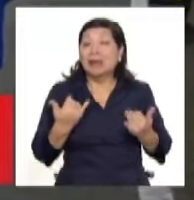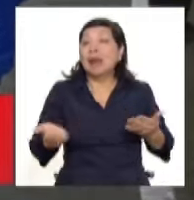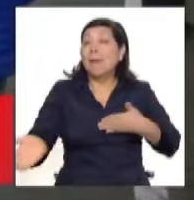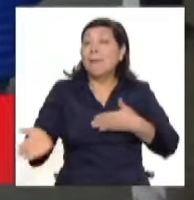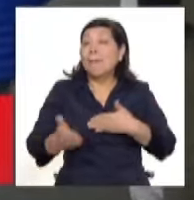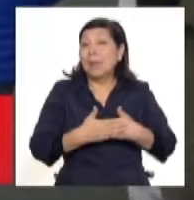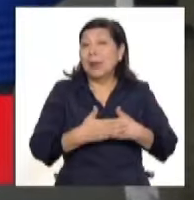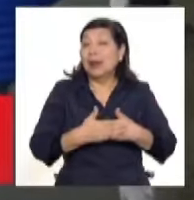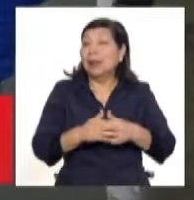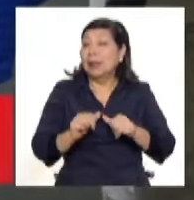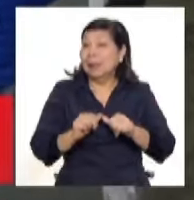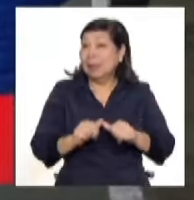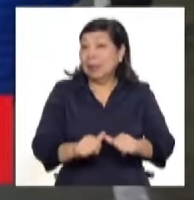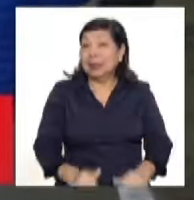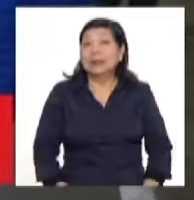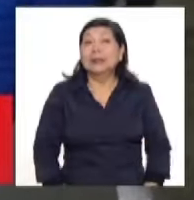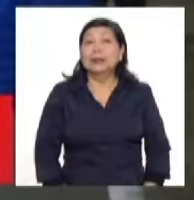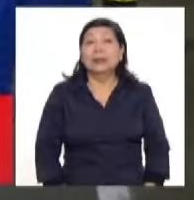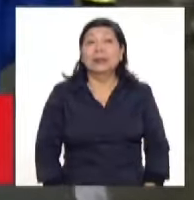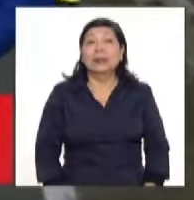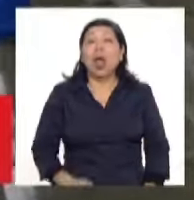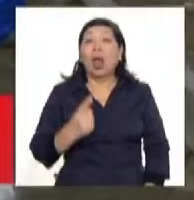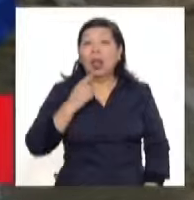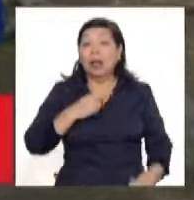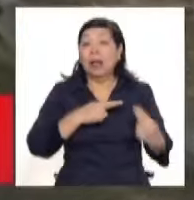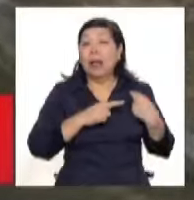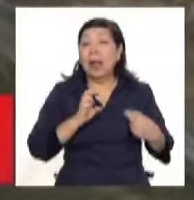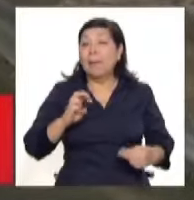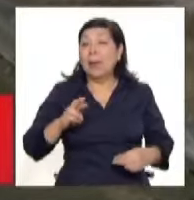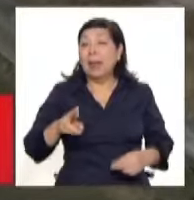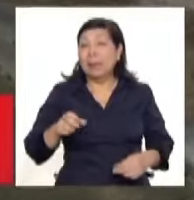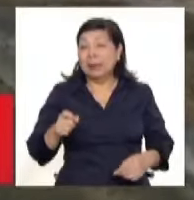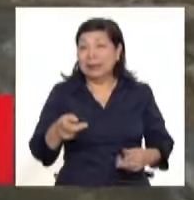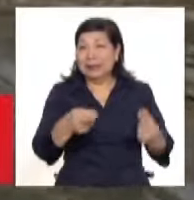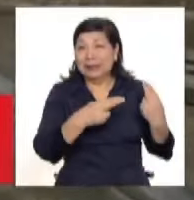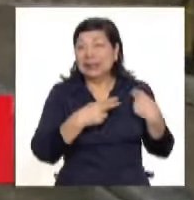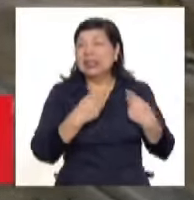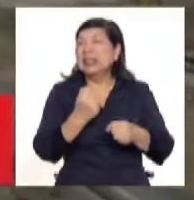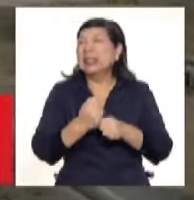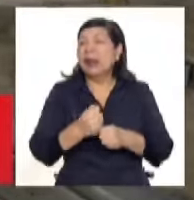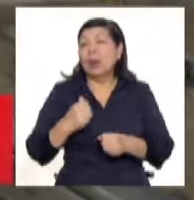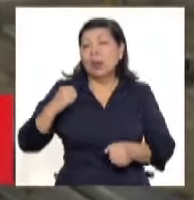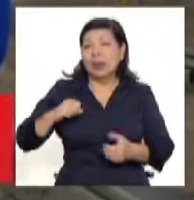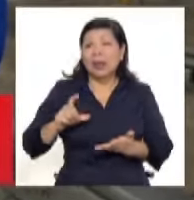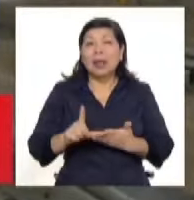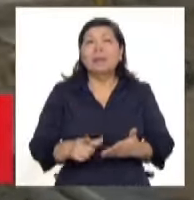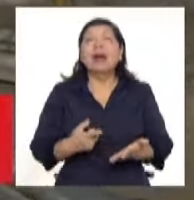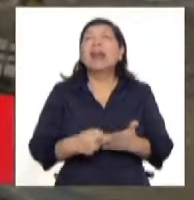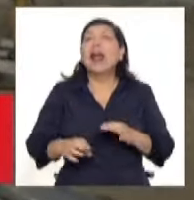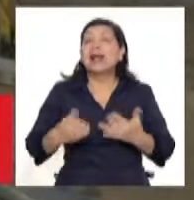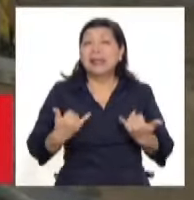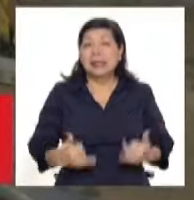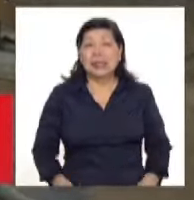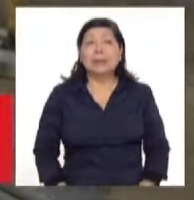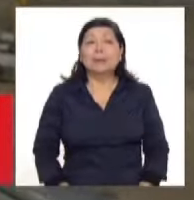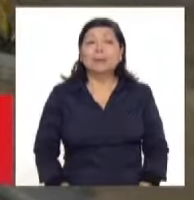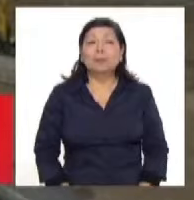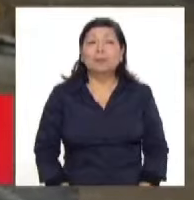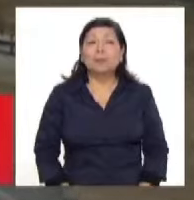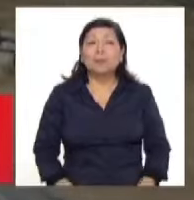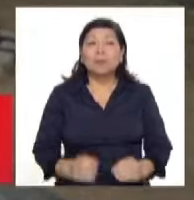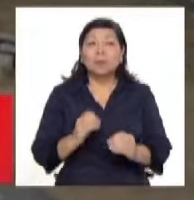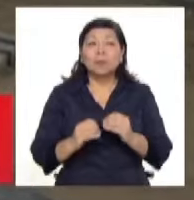es de forma permanente. Señalábamos, estamos con el gerente de EMAPE también. ¿Cómo está? Buenos días. ¿Qué actividades se van a realizar o qué obras